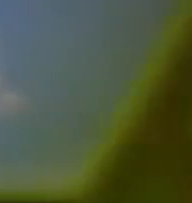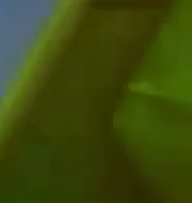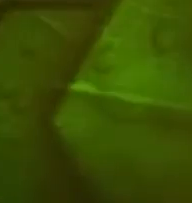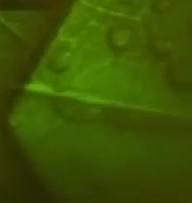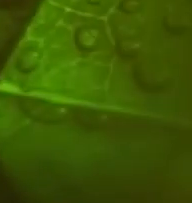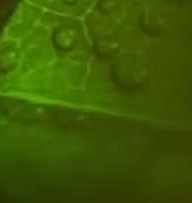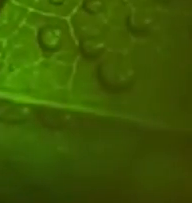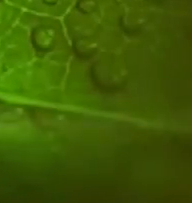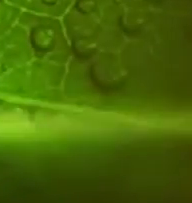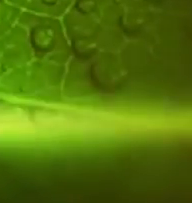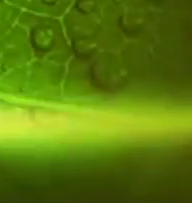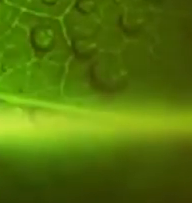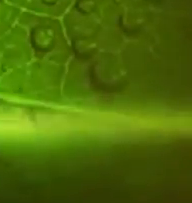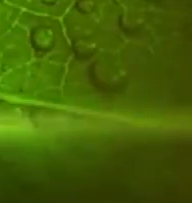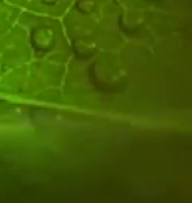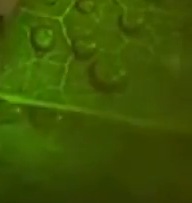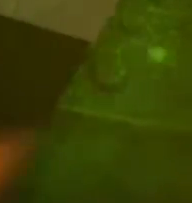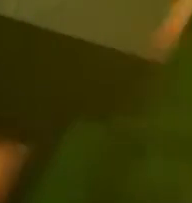e